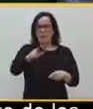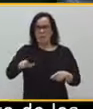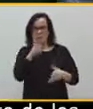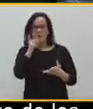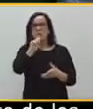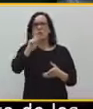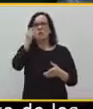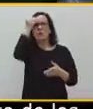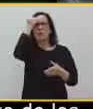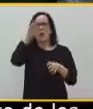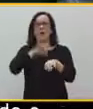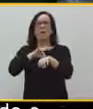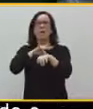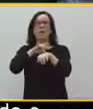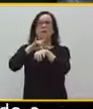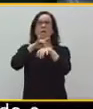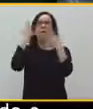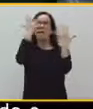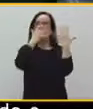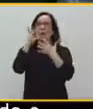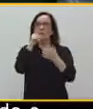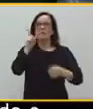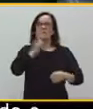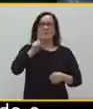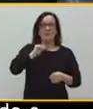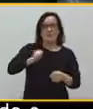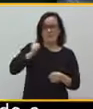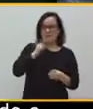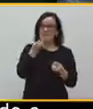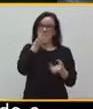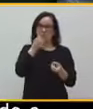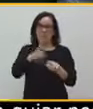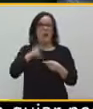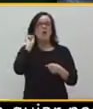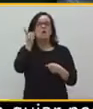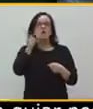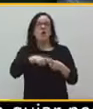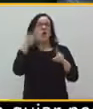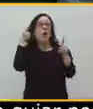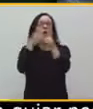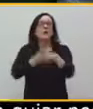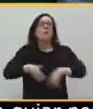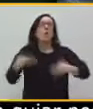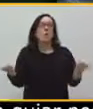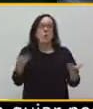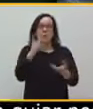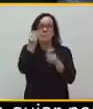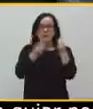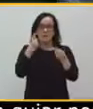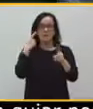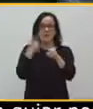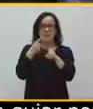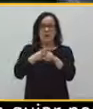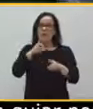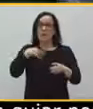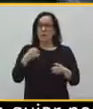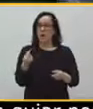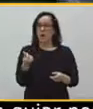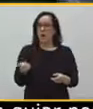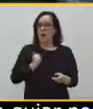guiar por esos bulos, por esas falsas informaciones que solo tienen una finalidad, que es una finalidad o bien lucrativa o